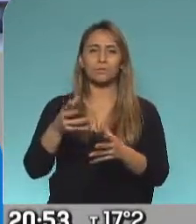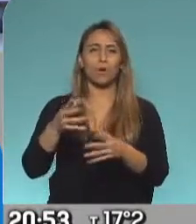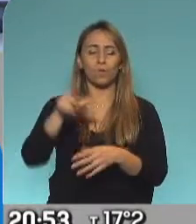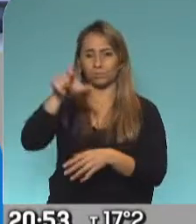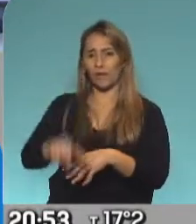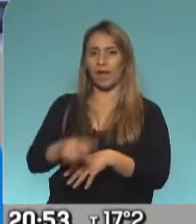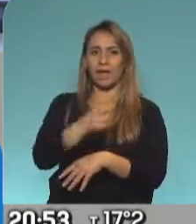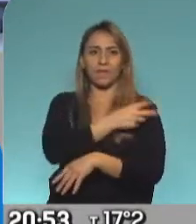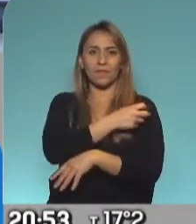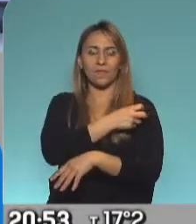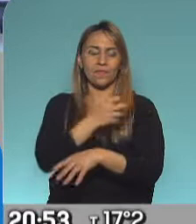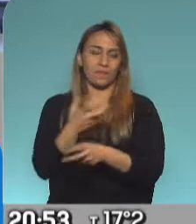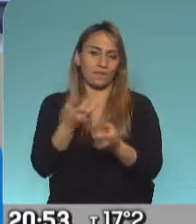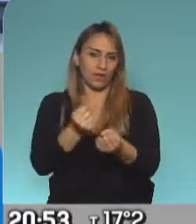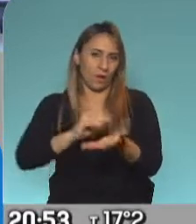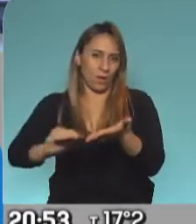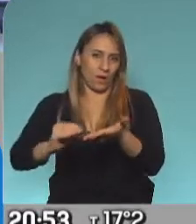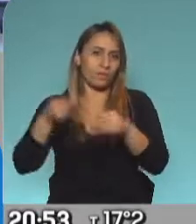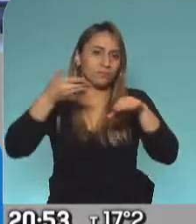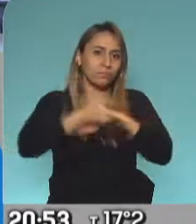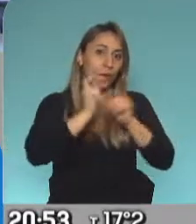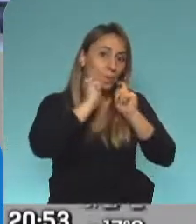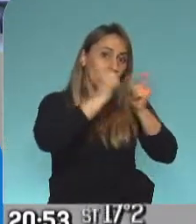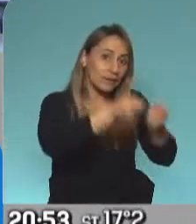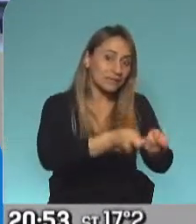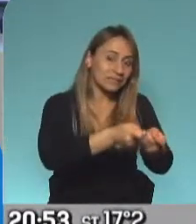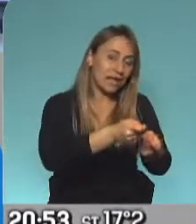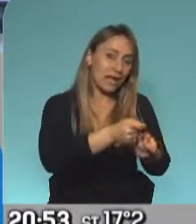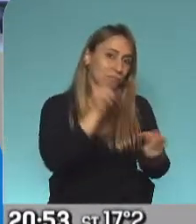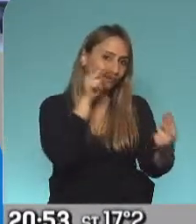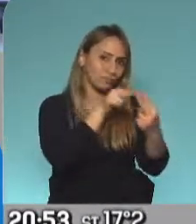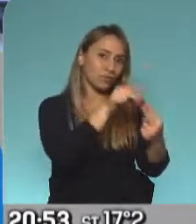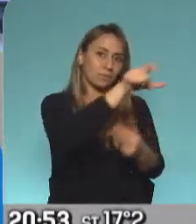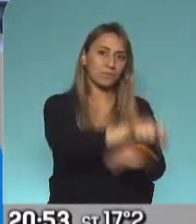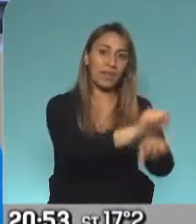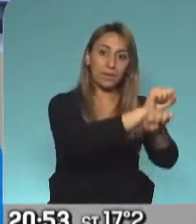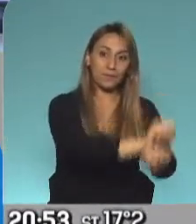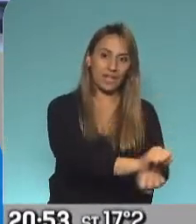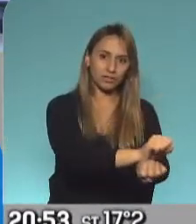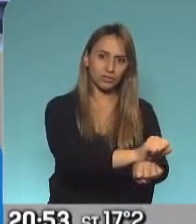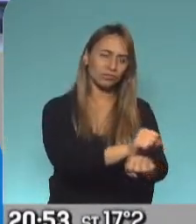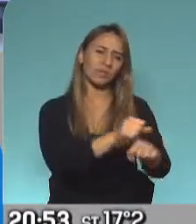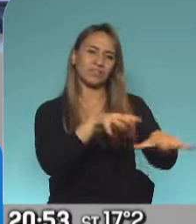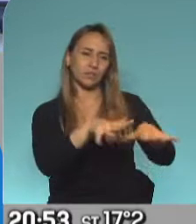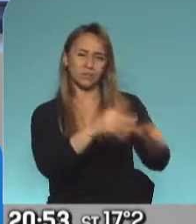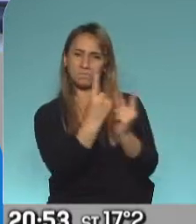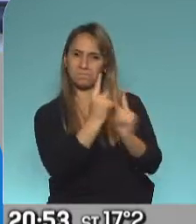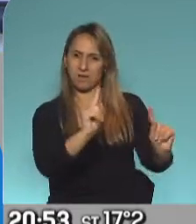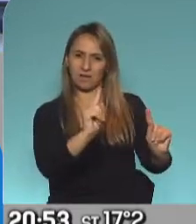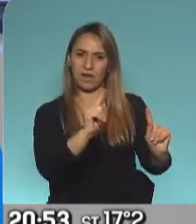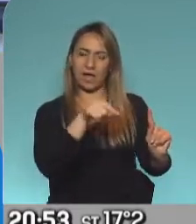que fue a visitar a la persona que estaba detenida allí hubo una situación enojosa esta persona tenía